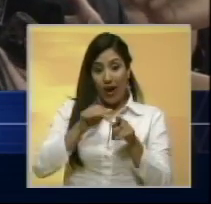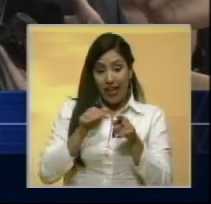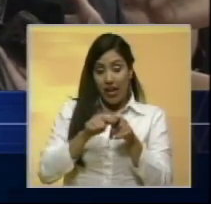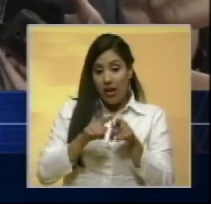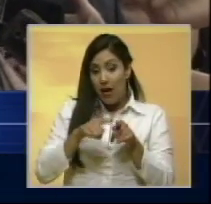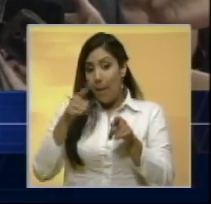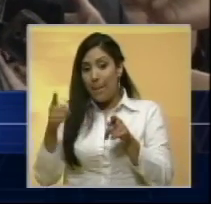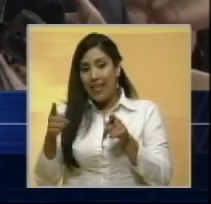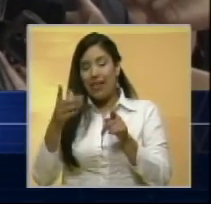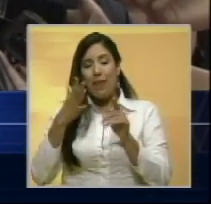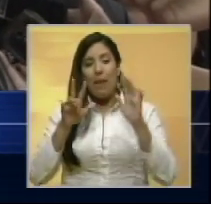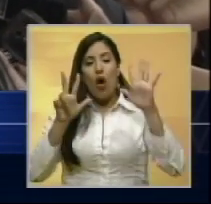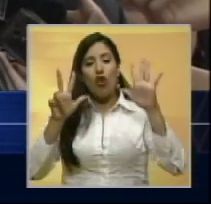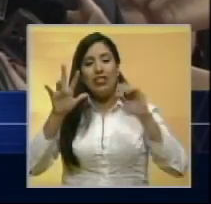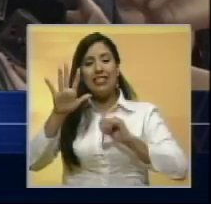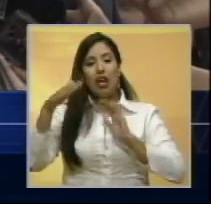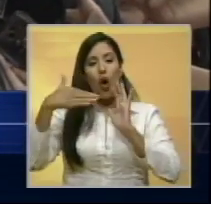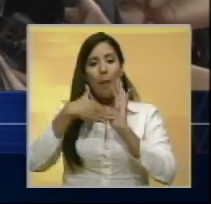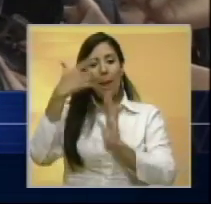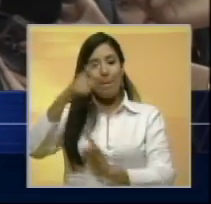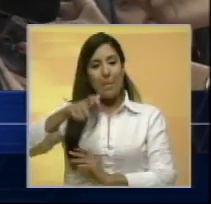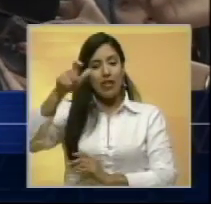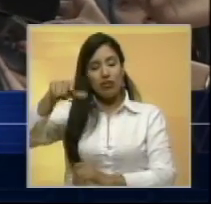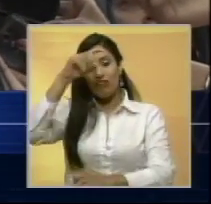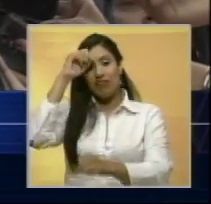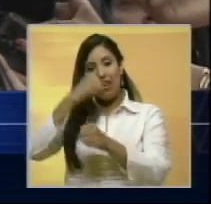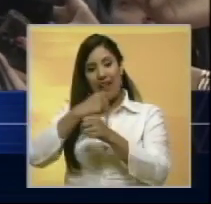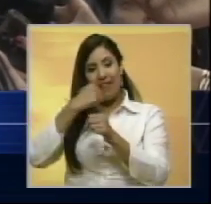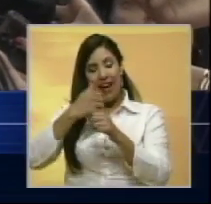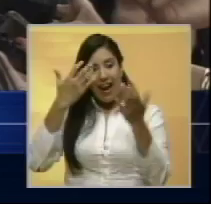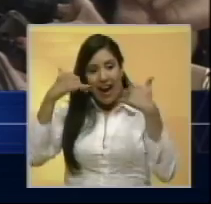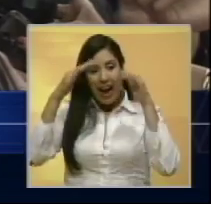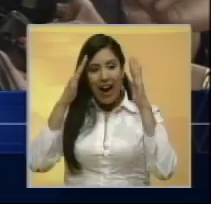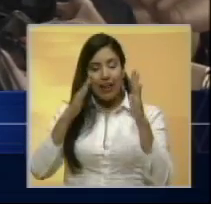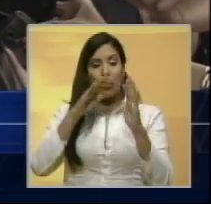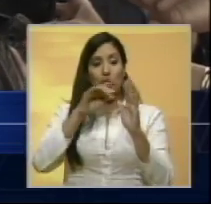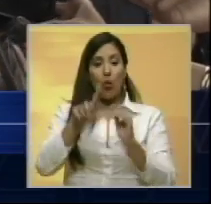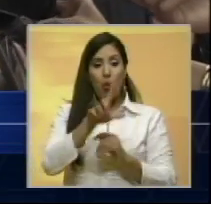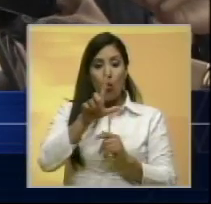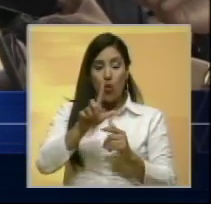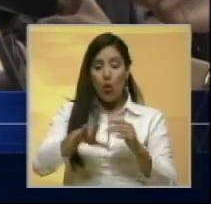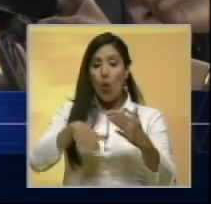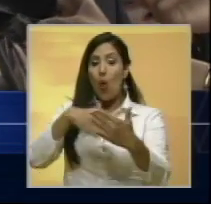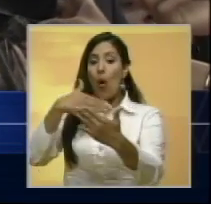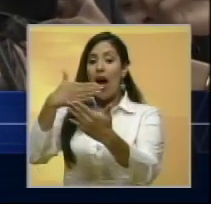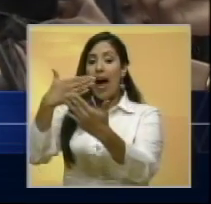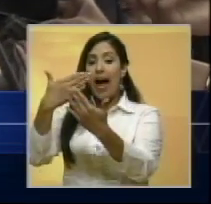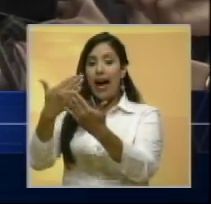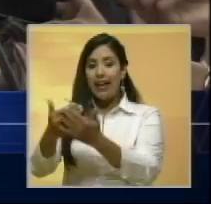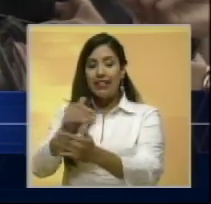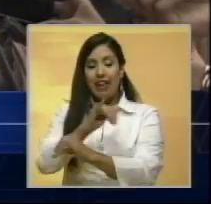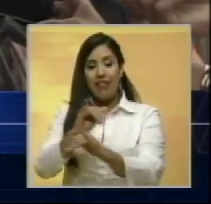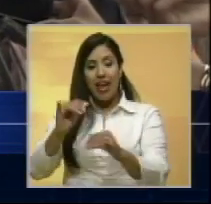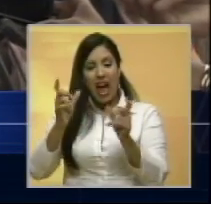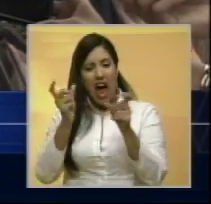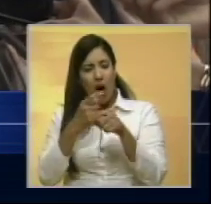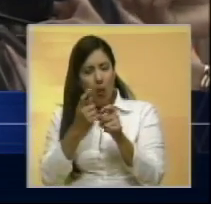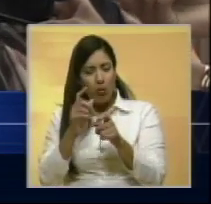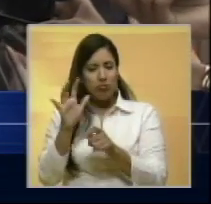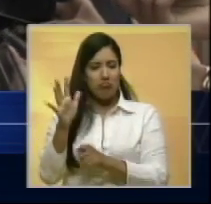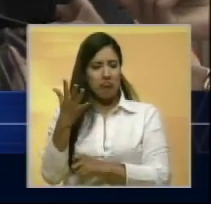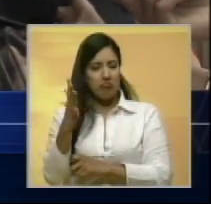Oriente salgan cerca de 85.000 personas desde finales de julio hasta mediados de agosto, finales de